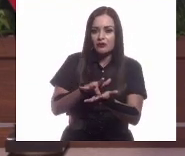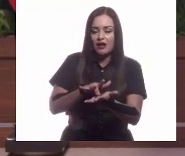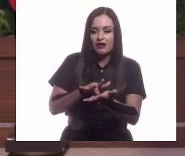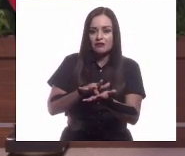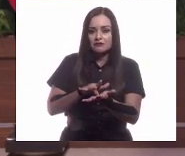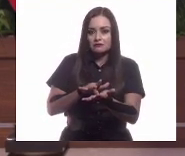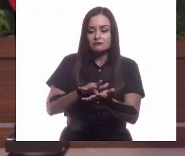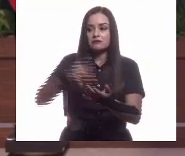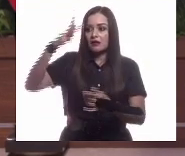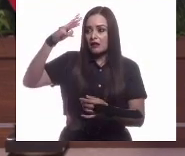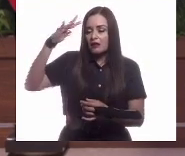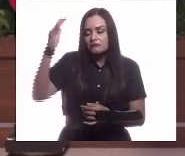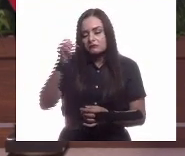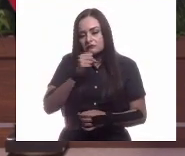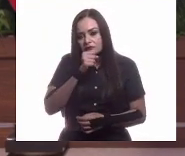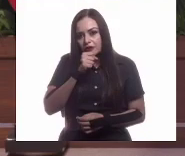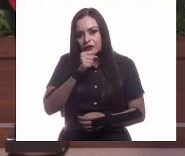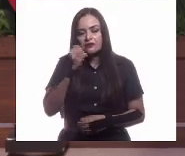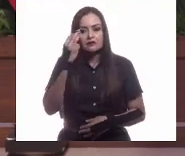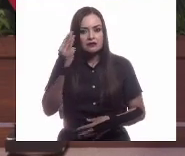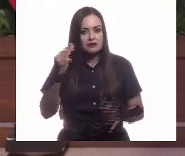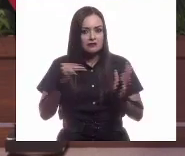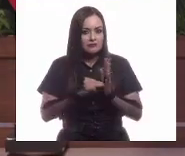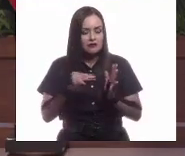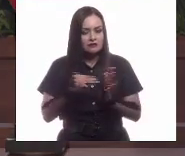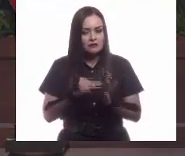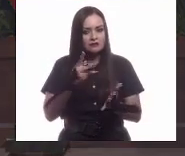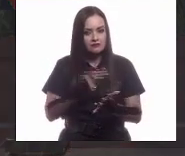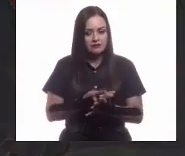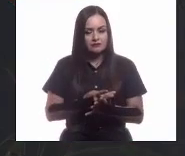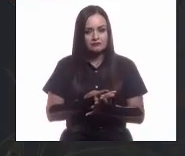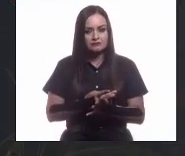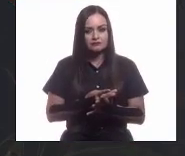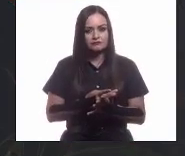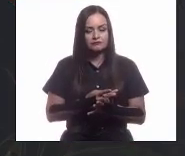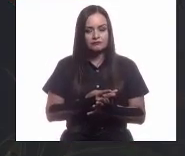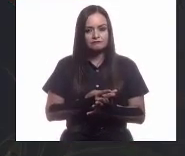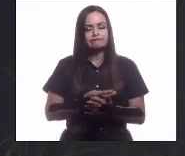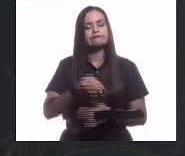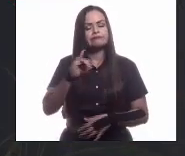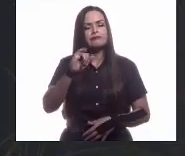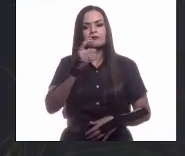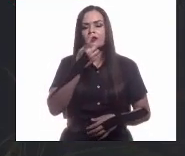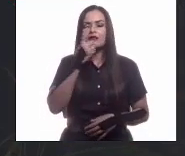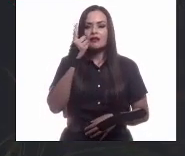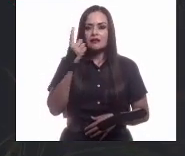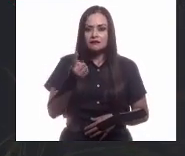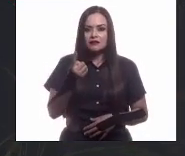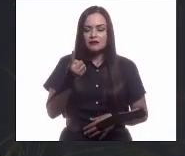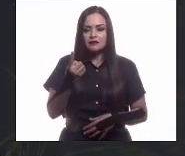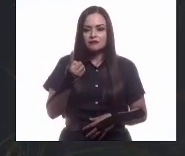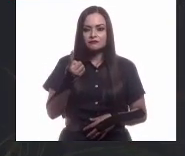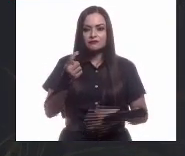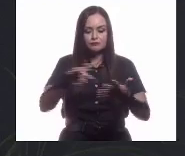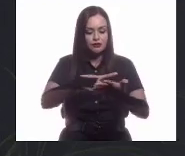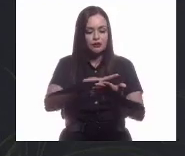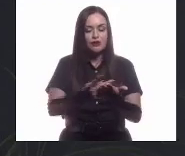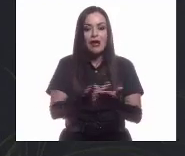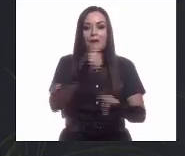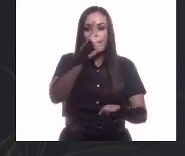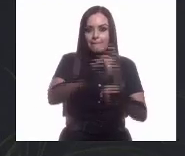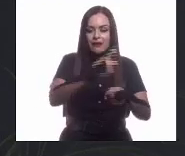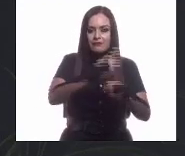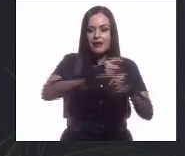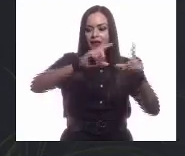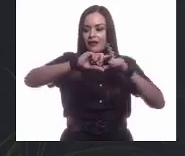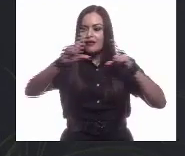aplicando para esto un monto superior a los 3 millones de pesos. Hay que decirlo, es el primer programa a nivel nacional